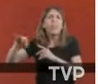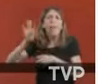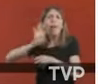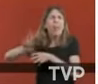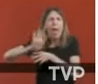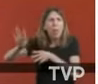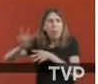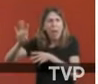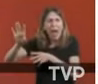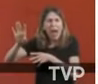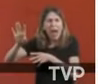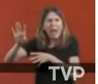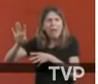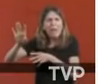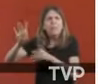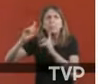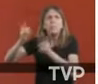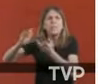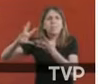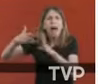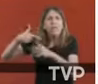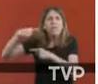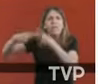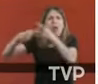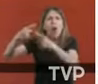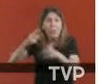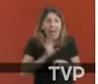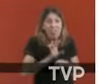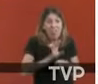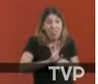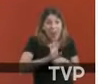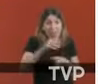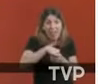externa el mismo camino que la deuda interna.